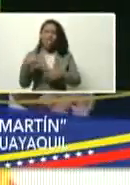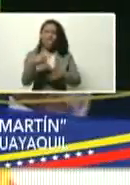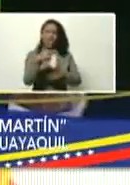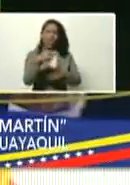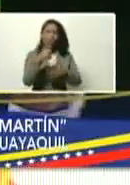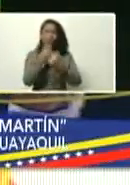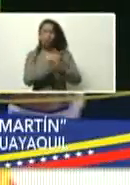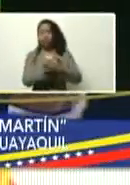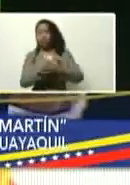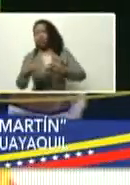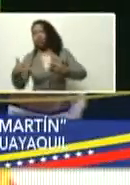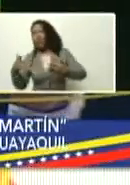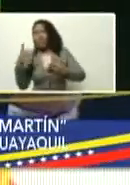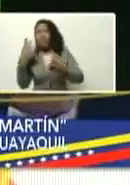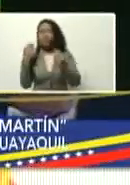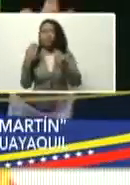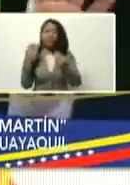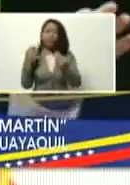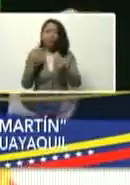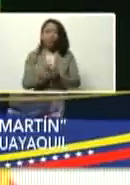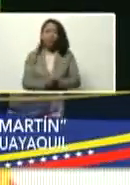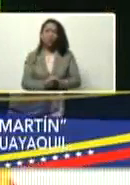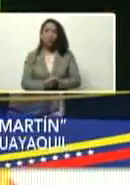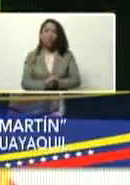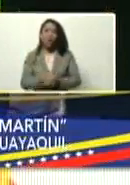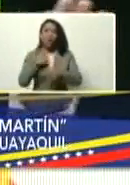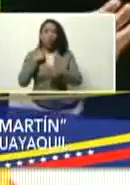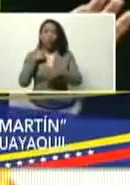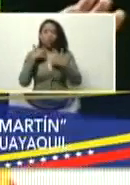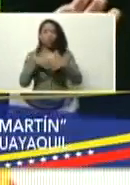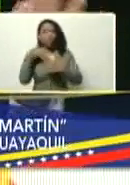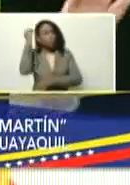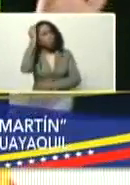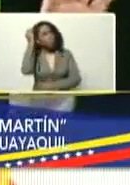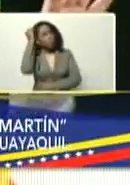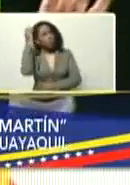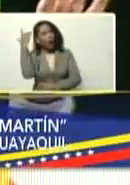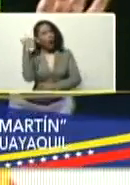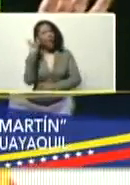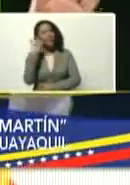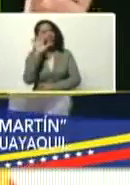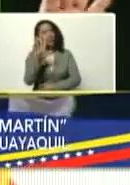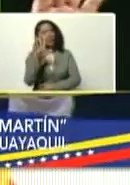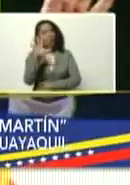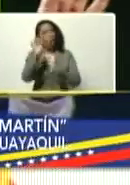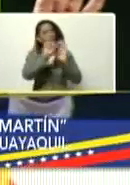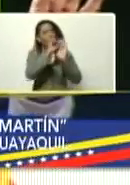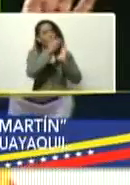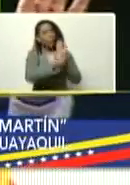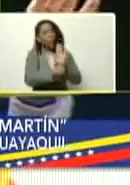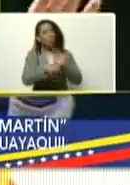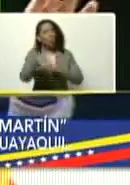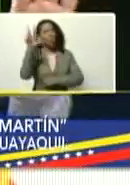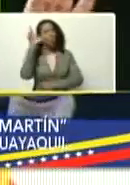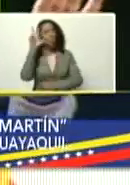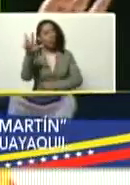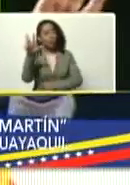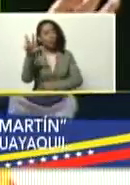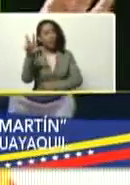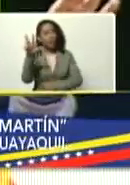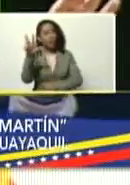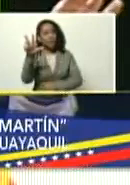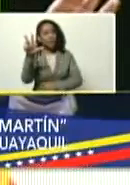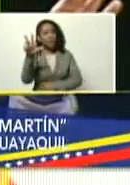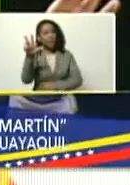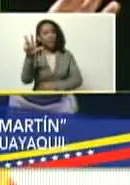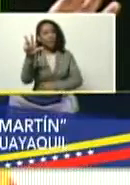se ha escrito, pero el análisis yo lo sustento en cinco documentos, tres que emanan.